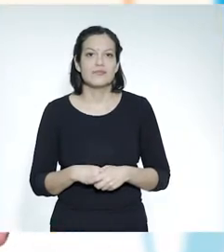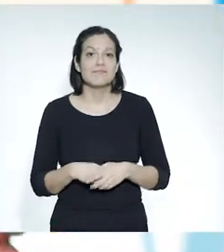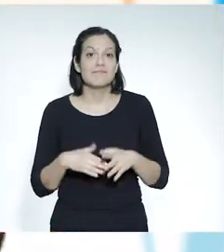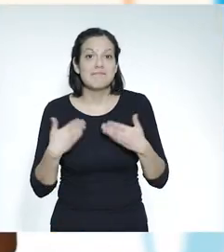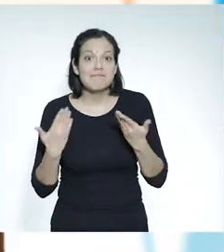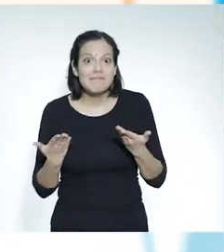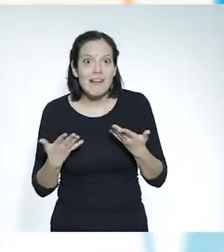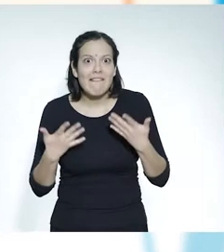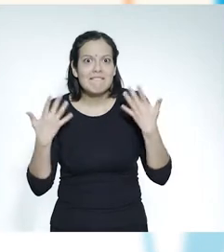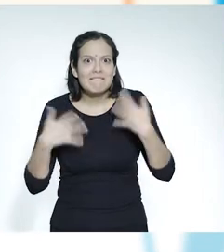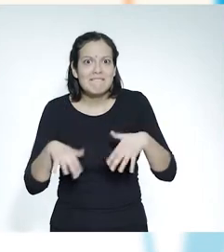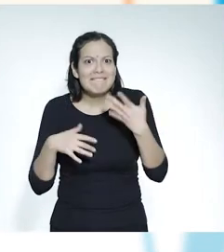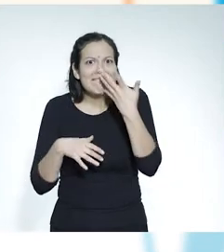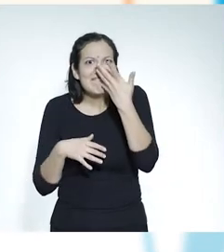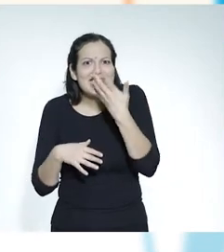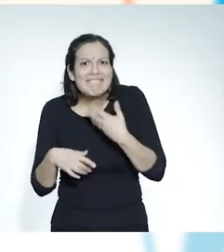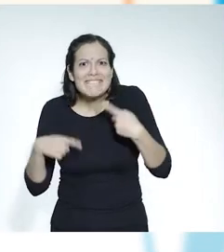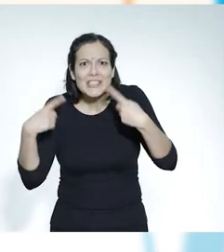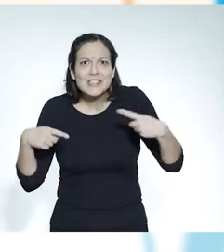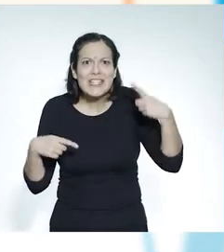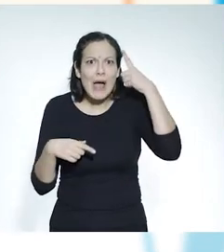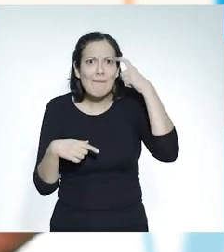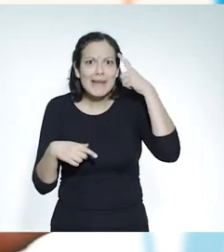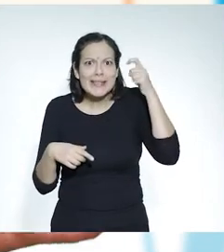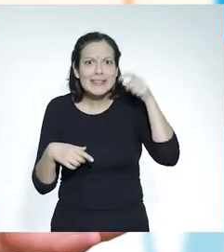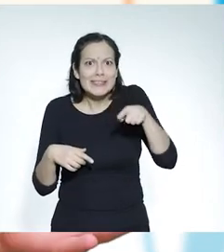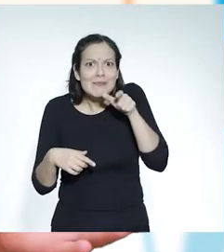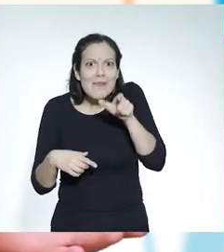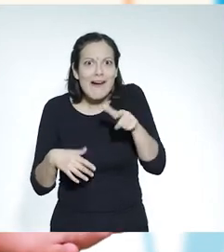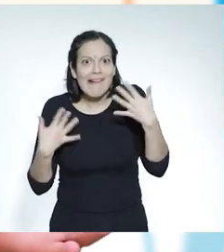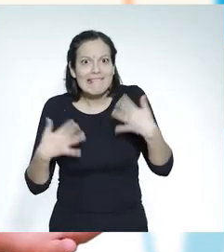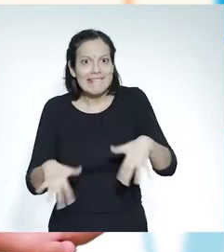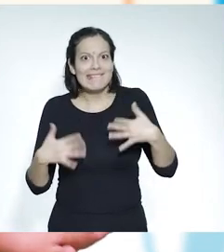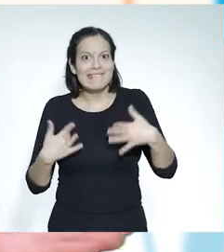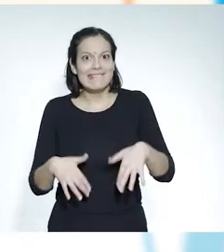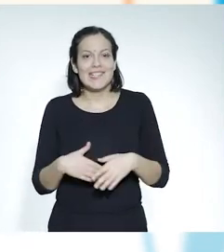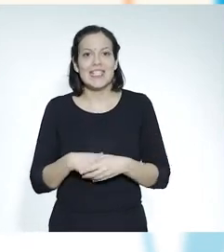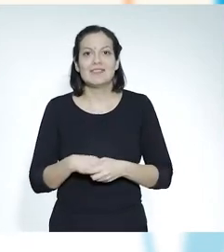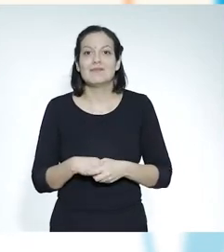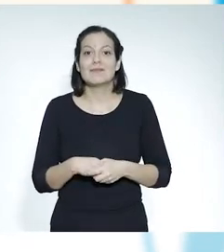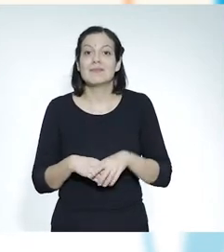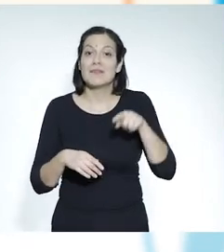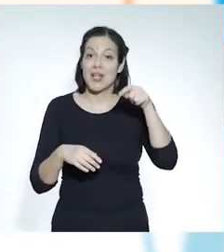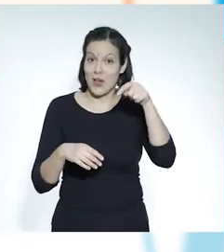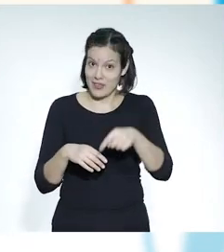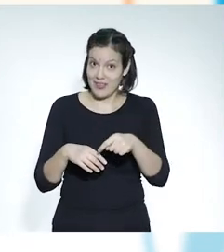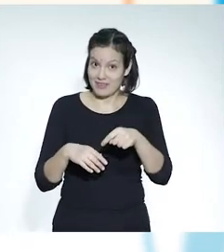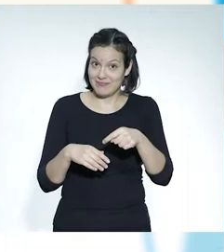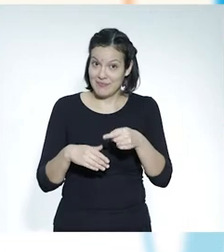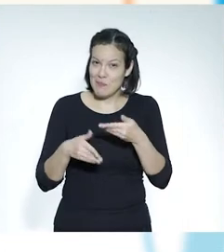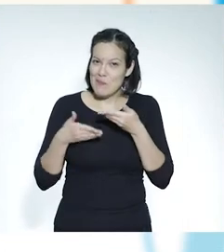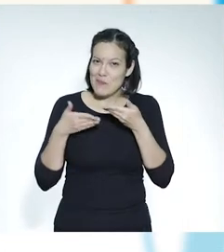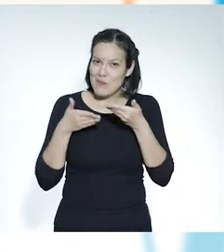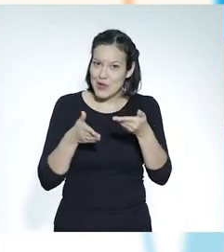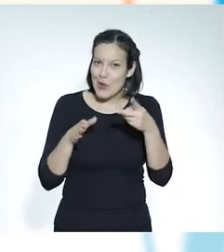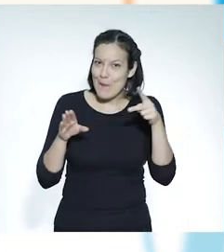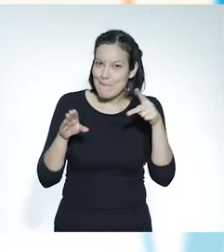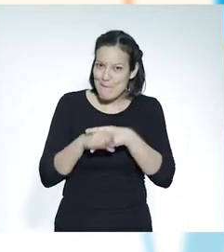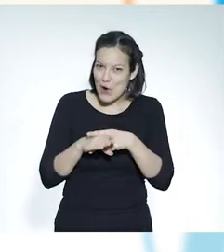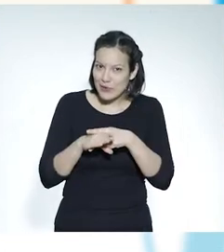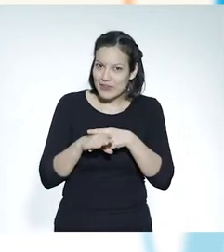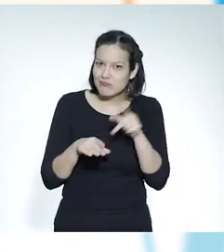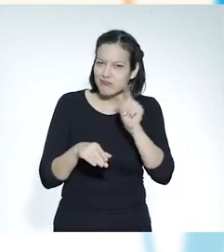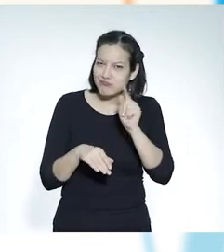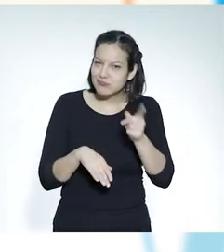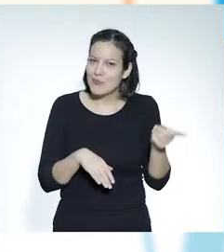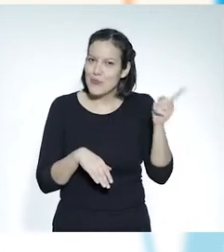¡Hey! ¡Apasionante todo lo que aprendimos con este material, ¿eh? Pero ahora los invito a una